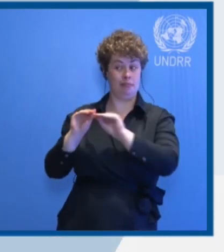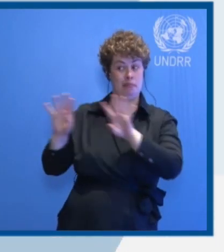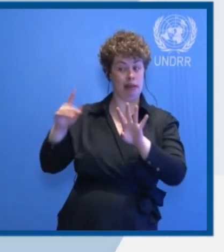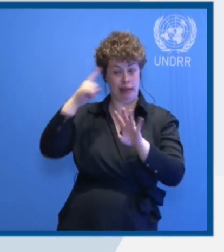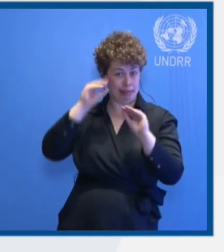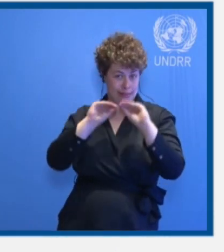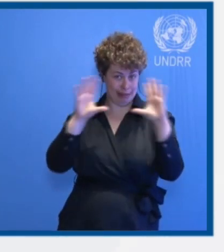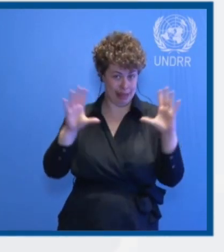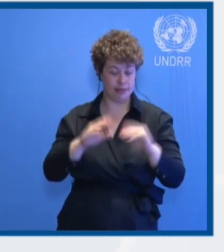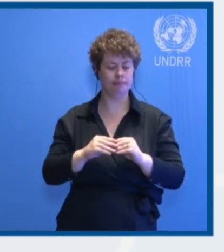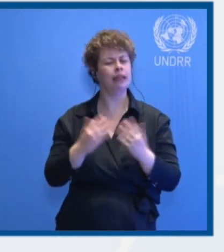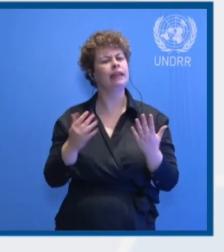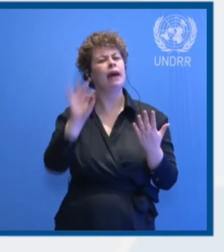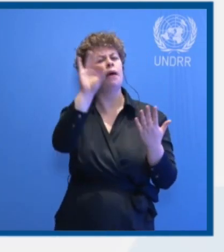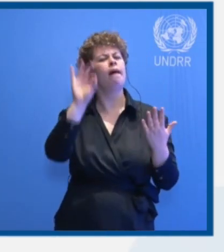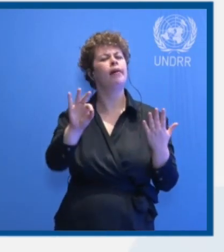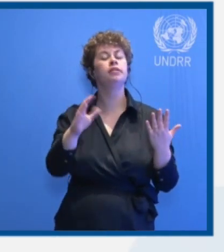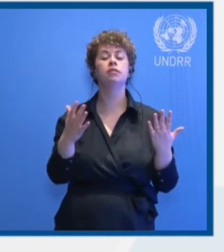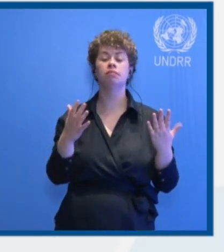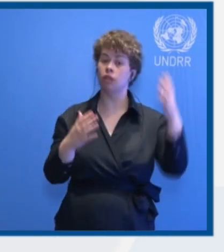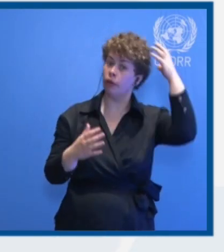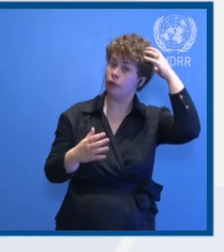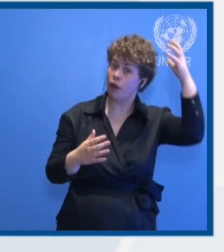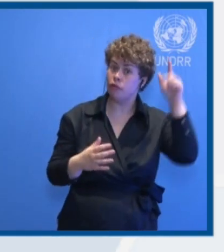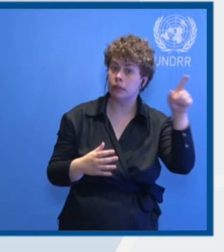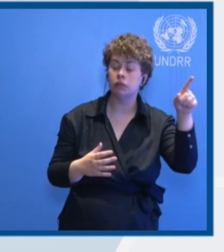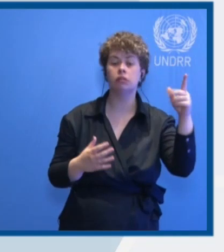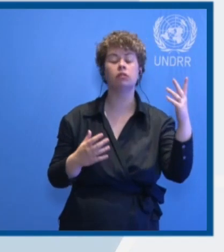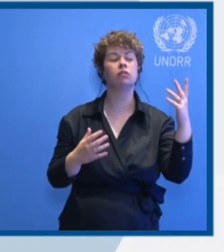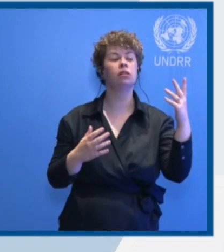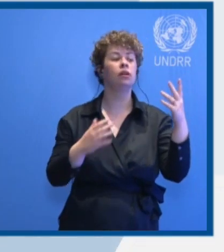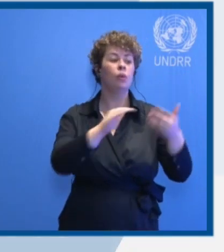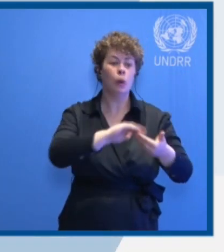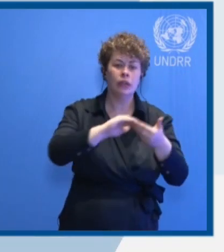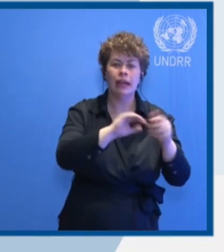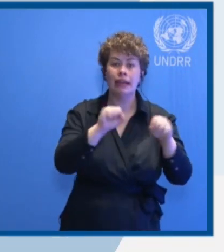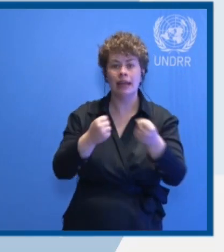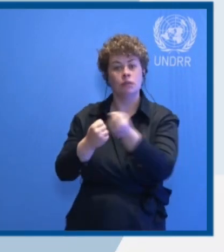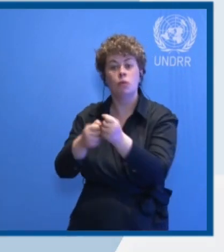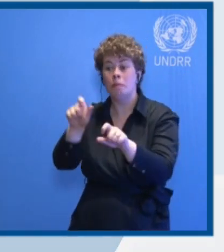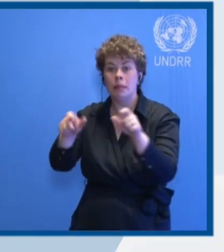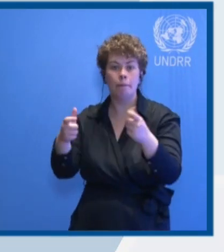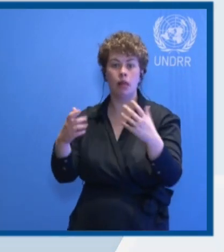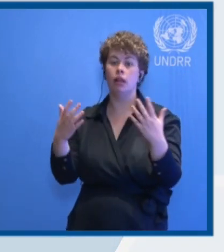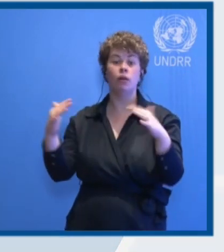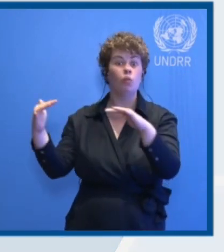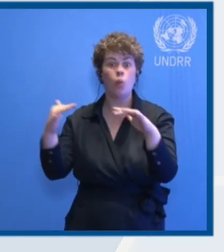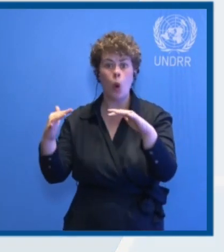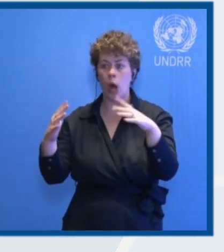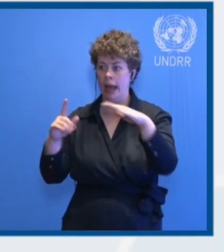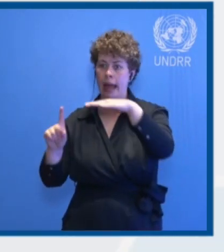such as displaced communities? What can governments and international organizations do to support? Maybe I could start